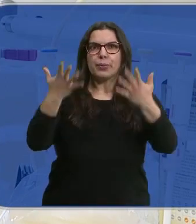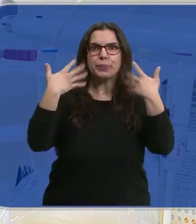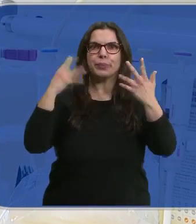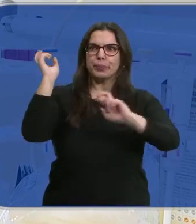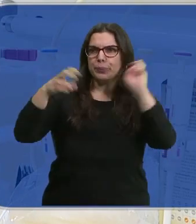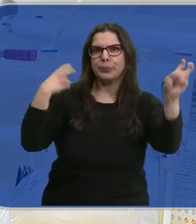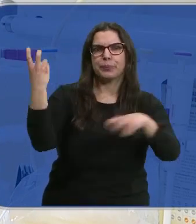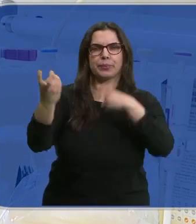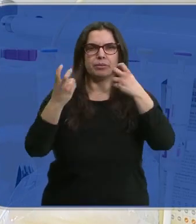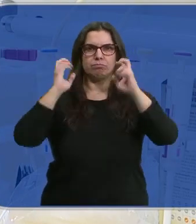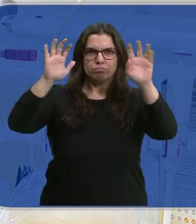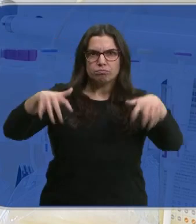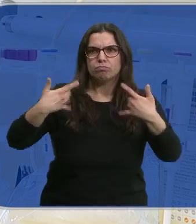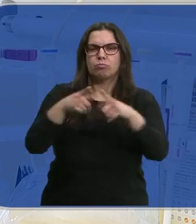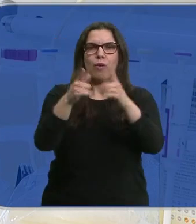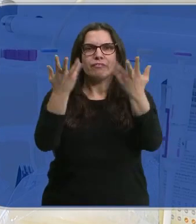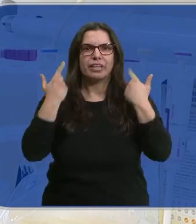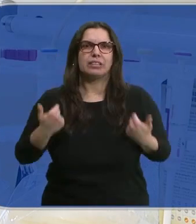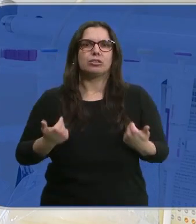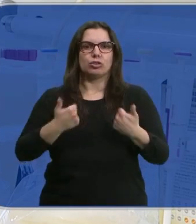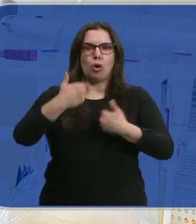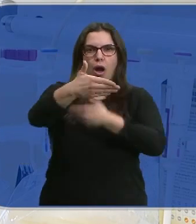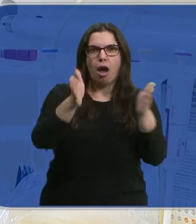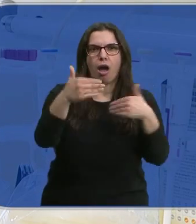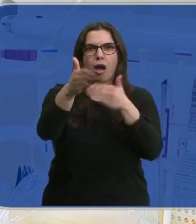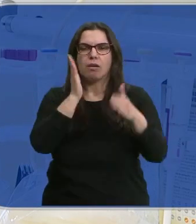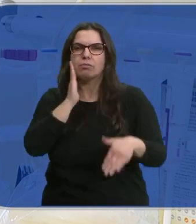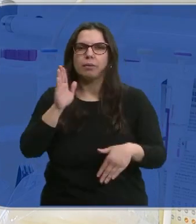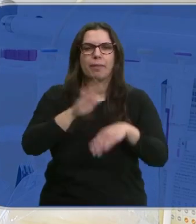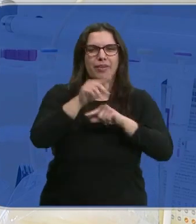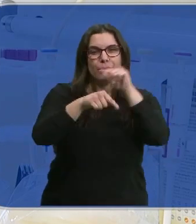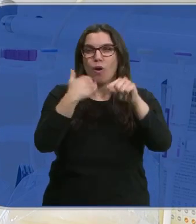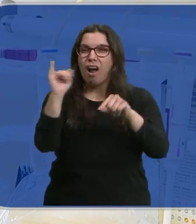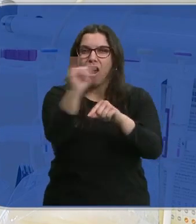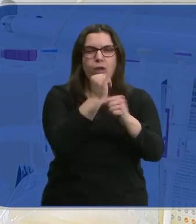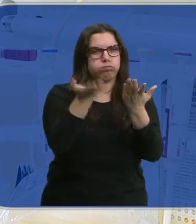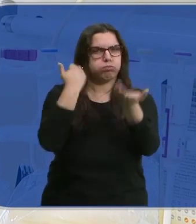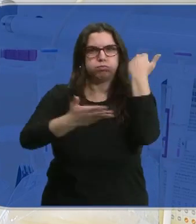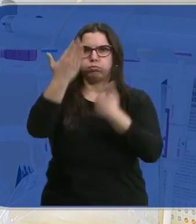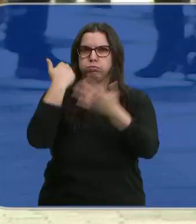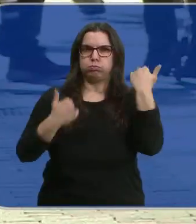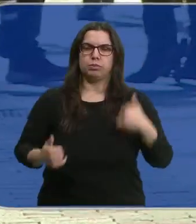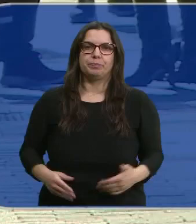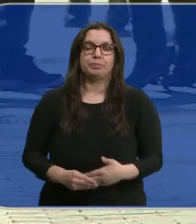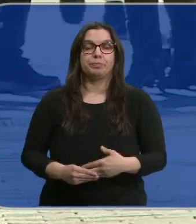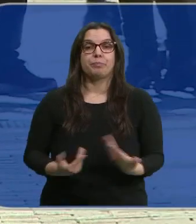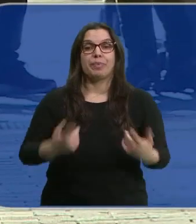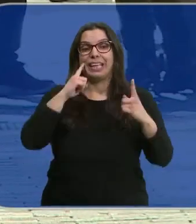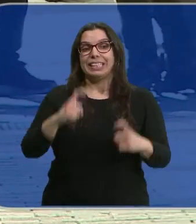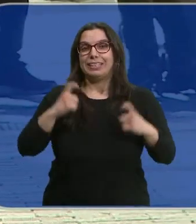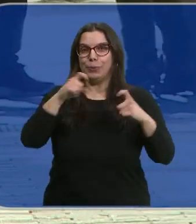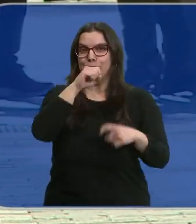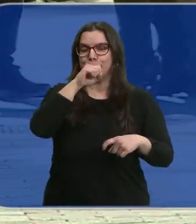aireación de los habitáculos, de las habitaciones y por lo tanto la eliminación de agentes patógenos que puedan estar en el aire. Para así